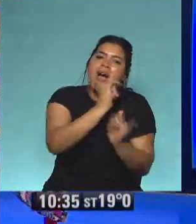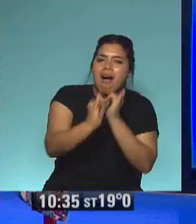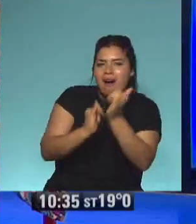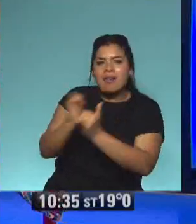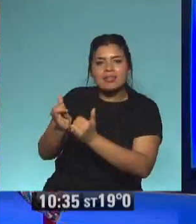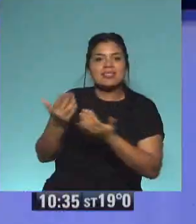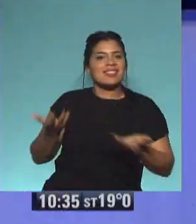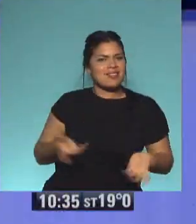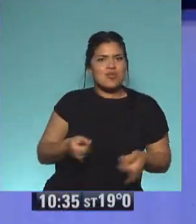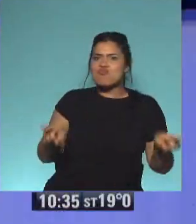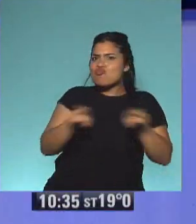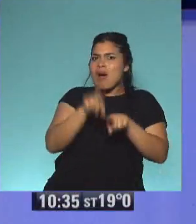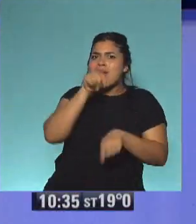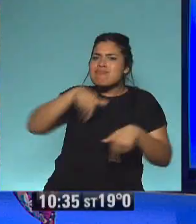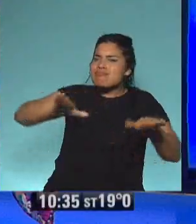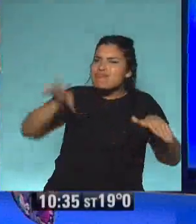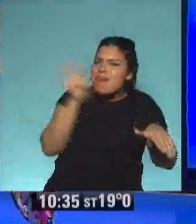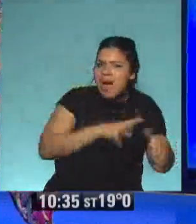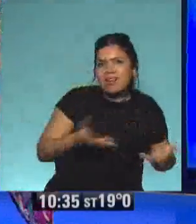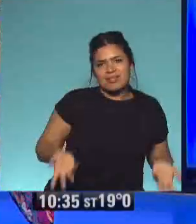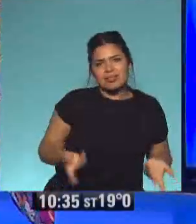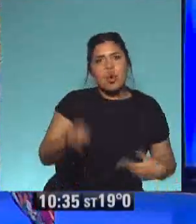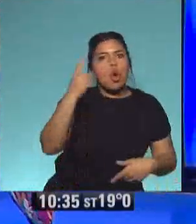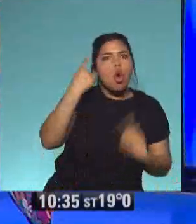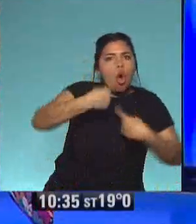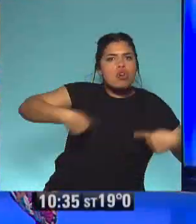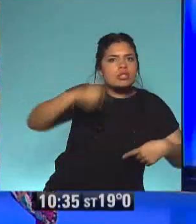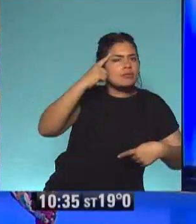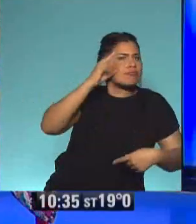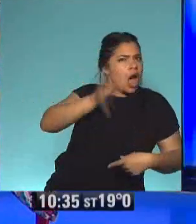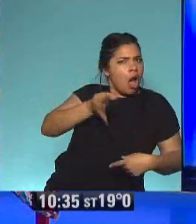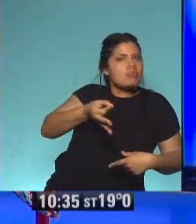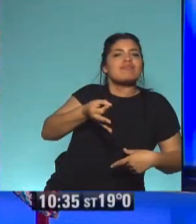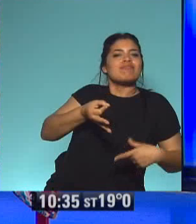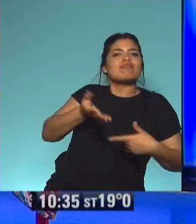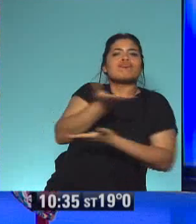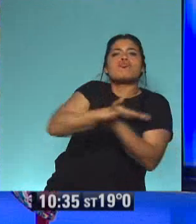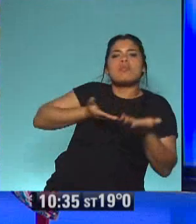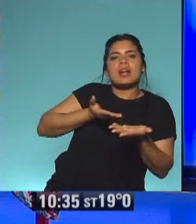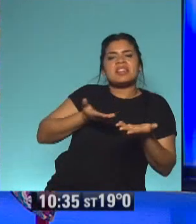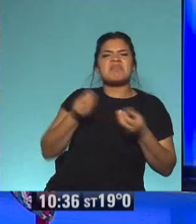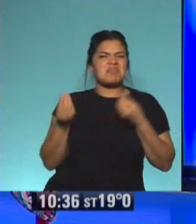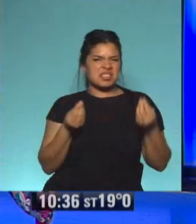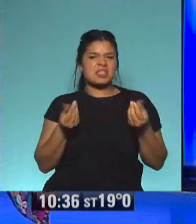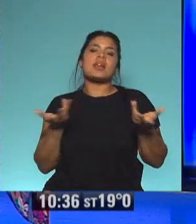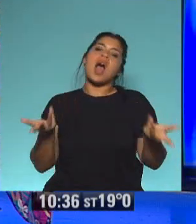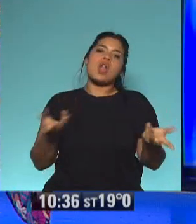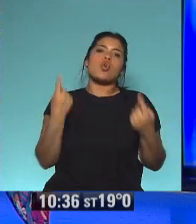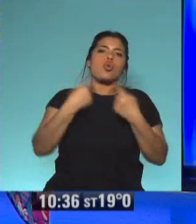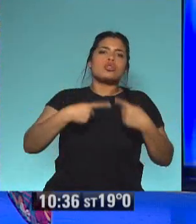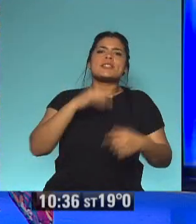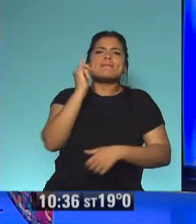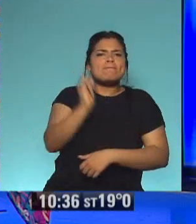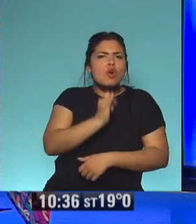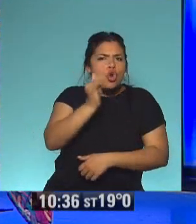¿qué es compartir el conocimiento? Y es compartir lo que uno sabe o tal vez lo que uno aprendió. En este caso, el pájaro amarillo